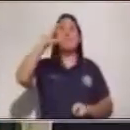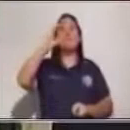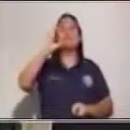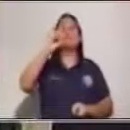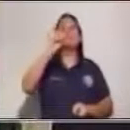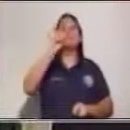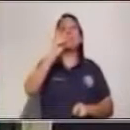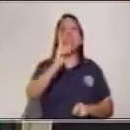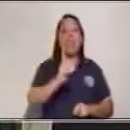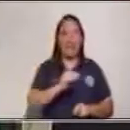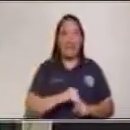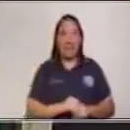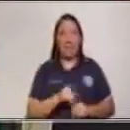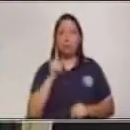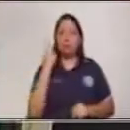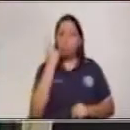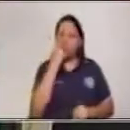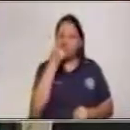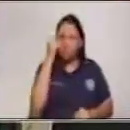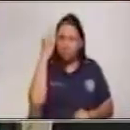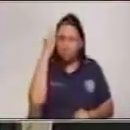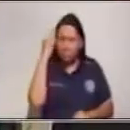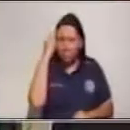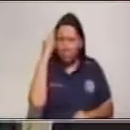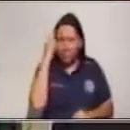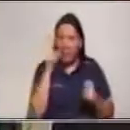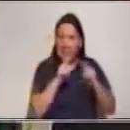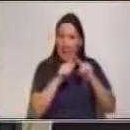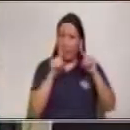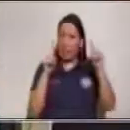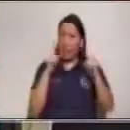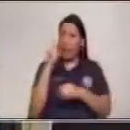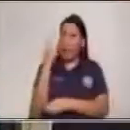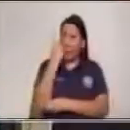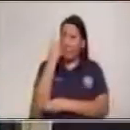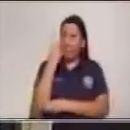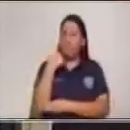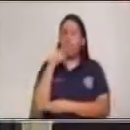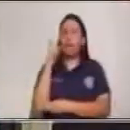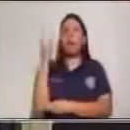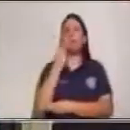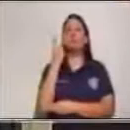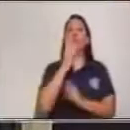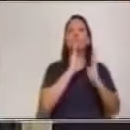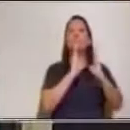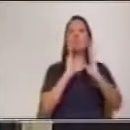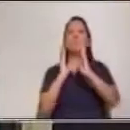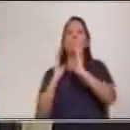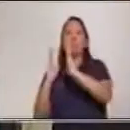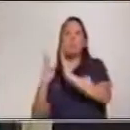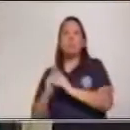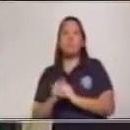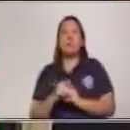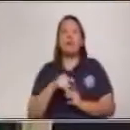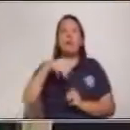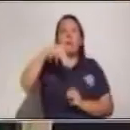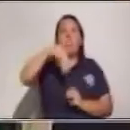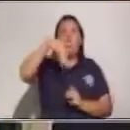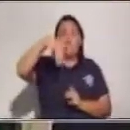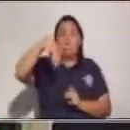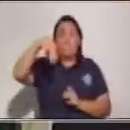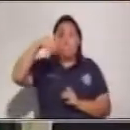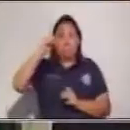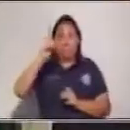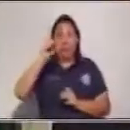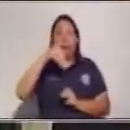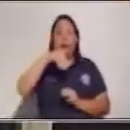común divisor. Solo quiero recalcarte la diferencia más importante entre el procedimiento de mínimo común múltiplo